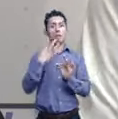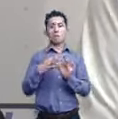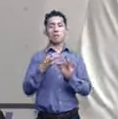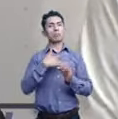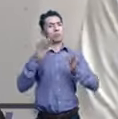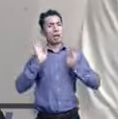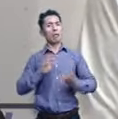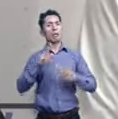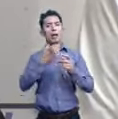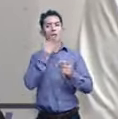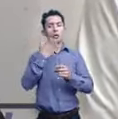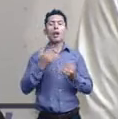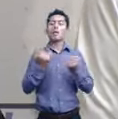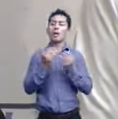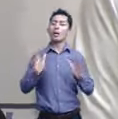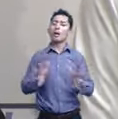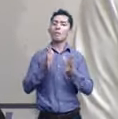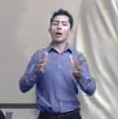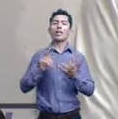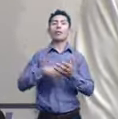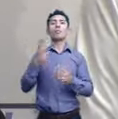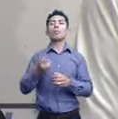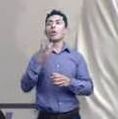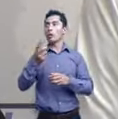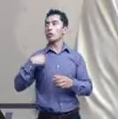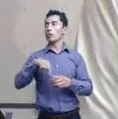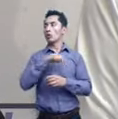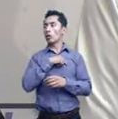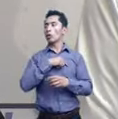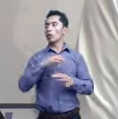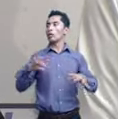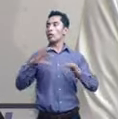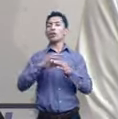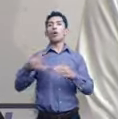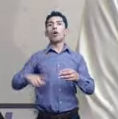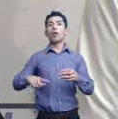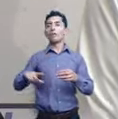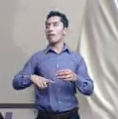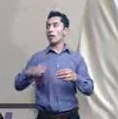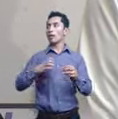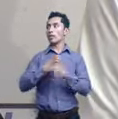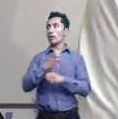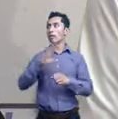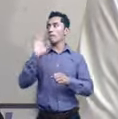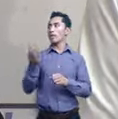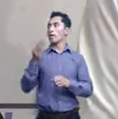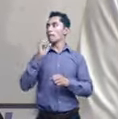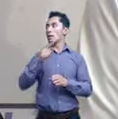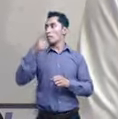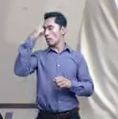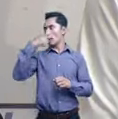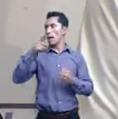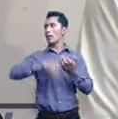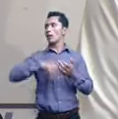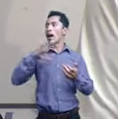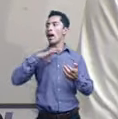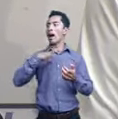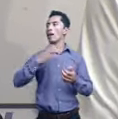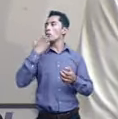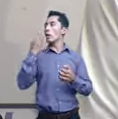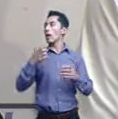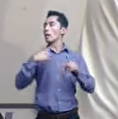seguridad en la motivación. Por ello, nos coordinaremos con los gobiernos del Estado y Federal para tener instalaciones